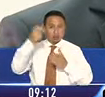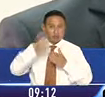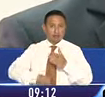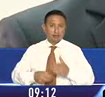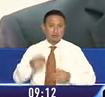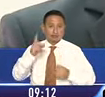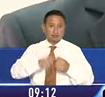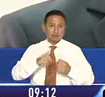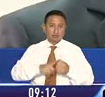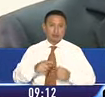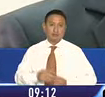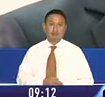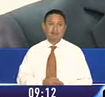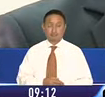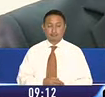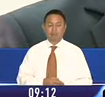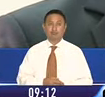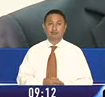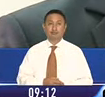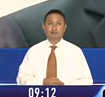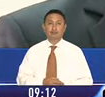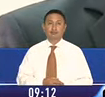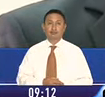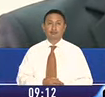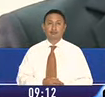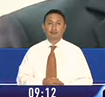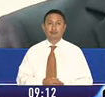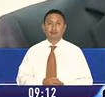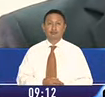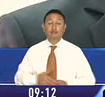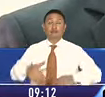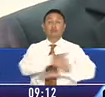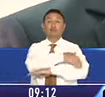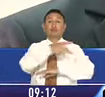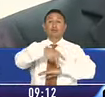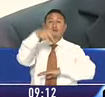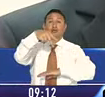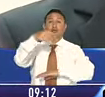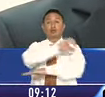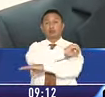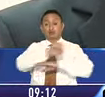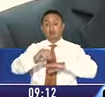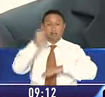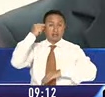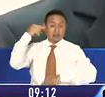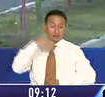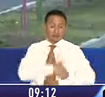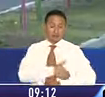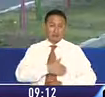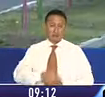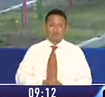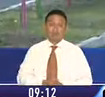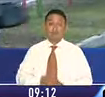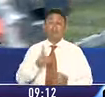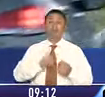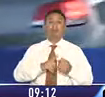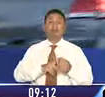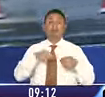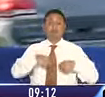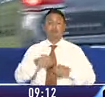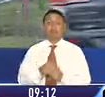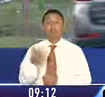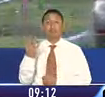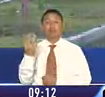Metropolitano de Quito, dentro de todas las arterias viales que tenemos: Panamericana Norte, Mariscal Sucre, Simón Bolívar, Ruta Viva. En Quito existen